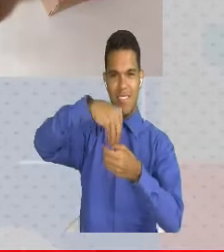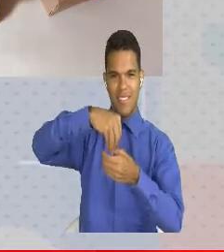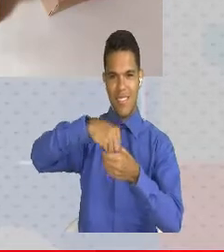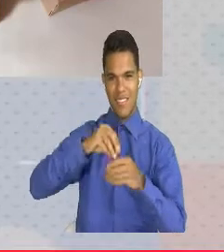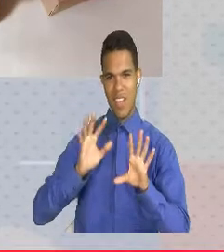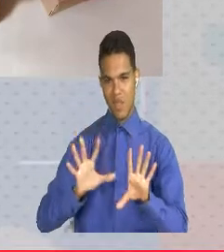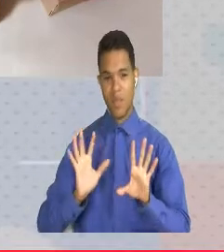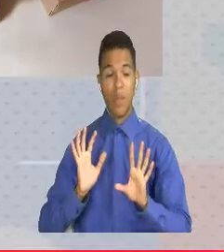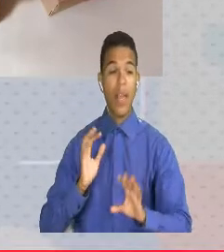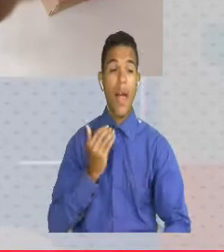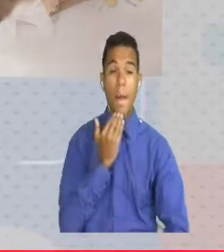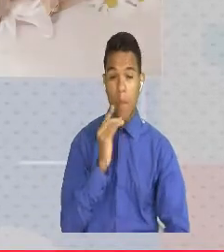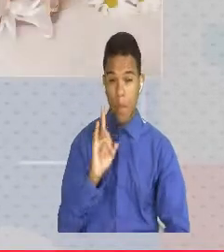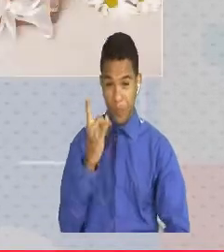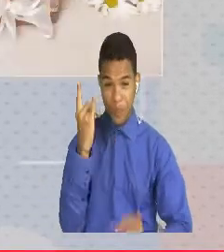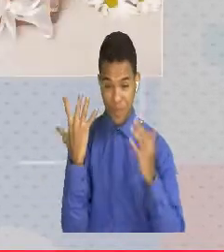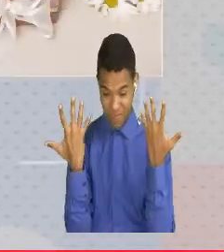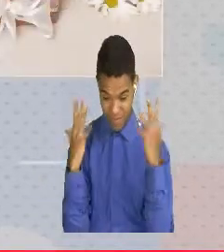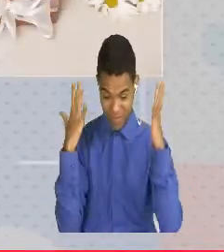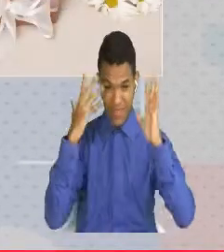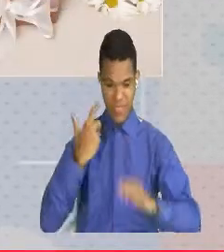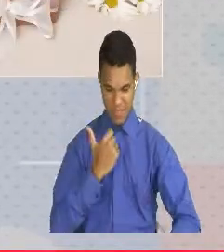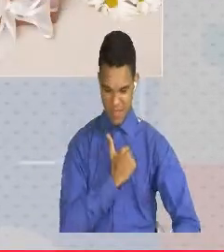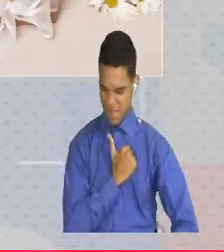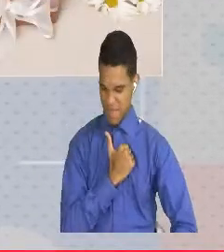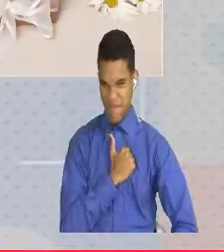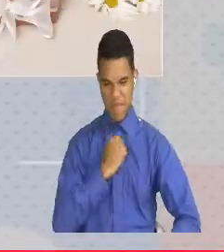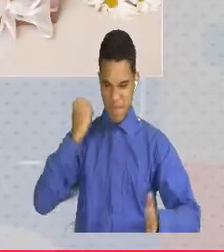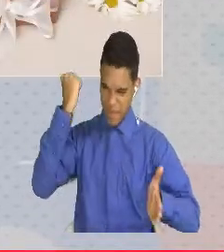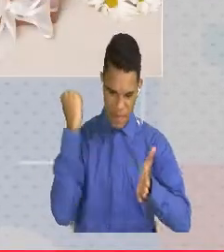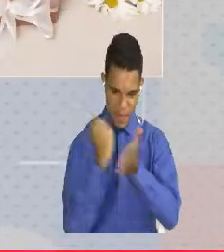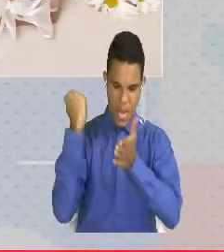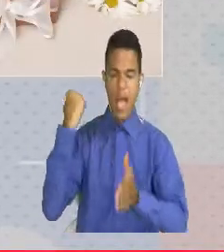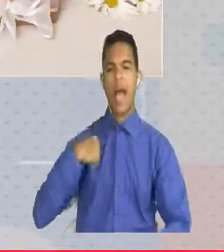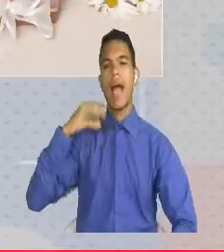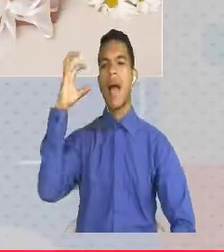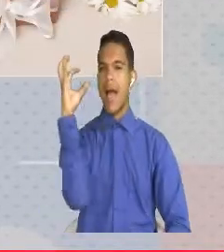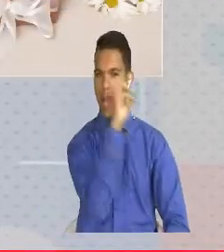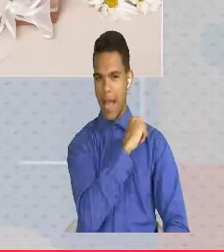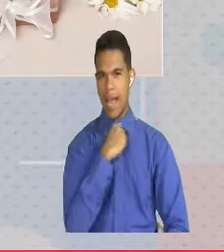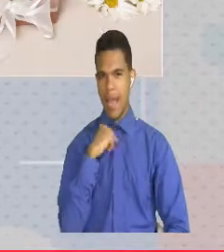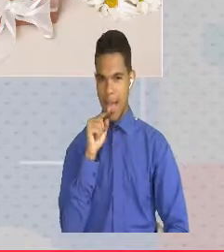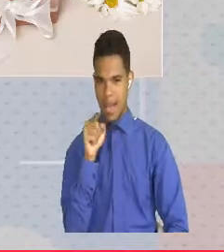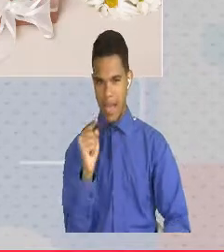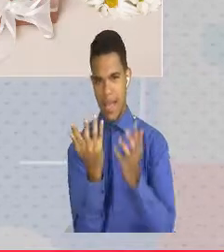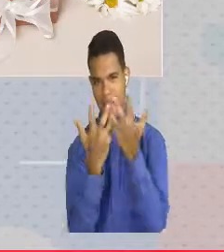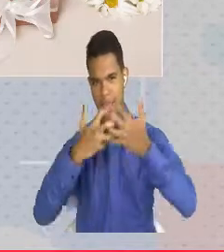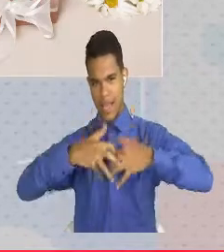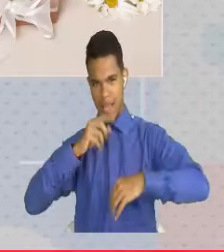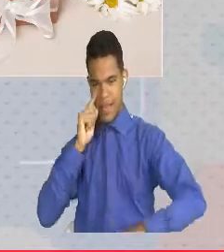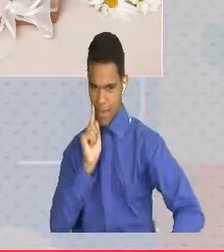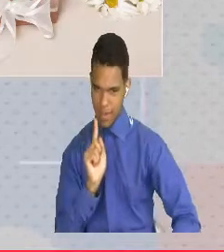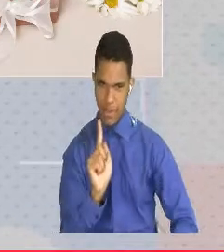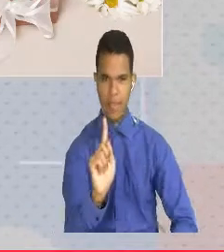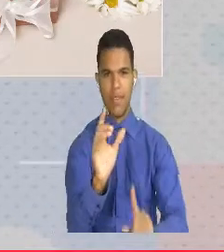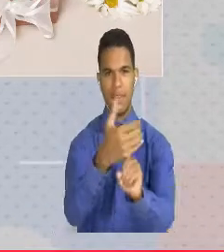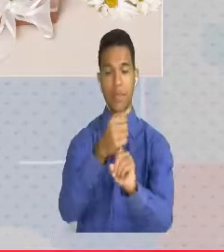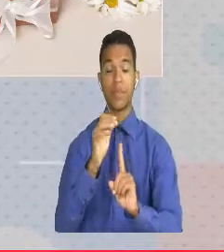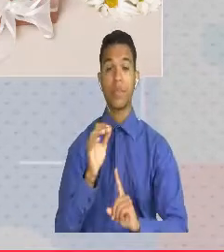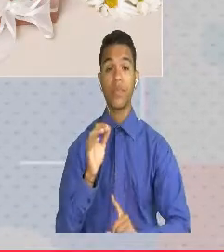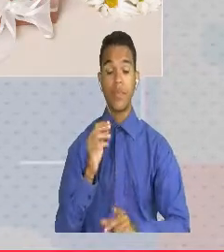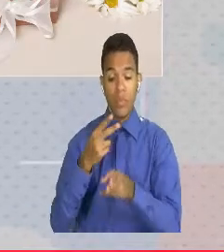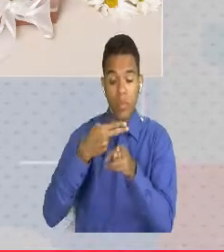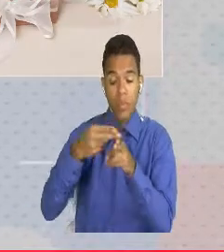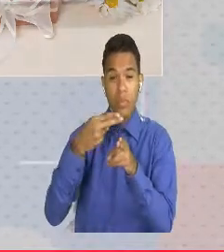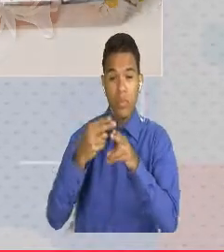sea nuestro sello personal, ya sabemos a quién tenemos que buscar. Se acerca el Día de la Madre aquí en nuestro